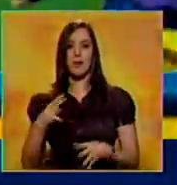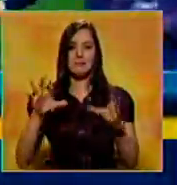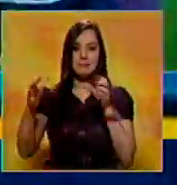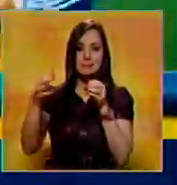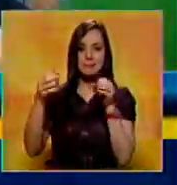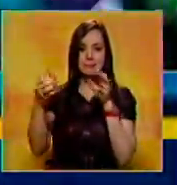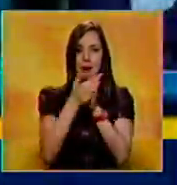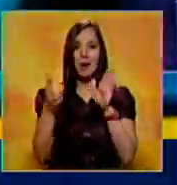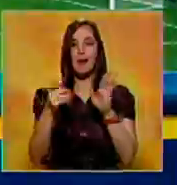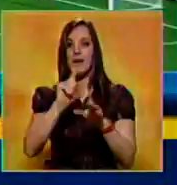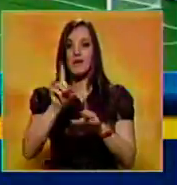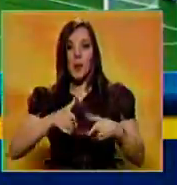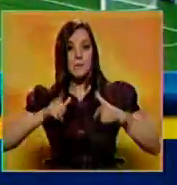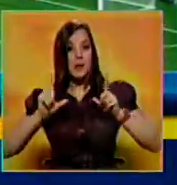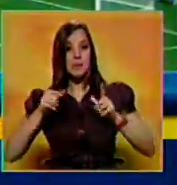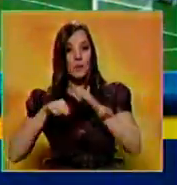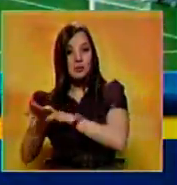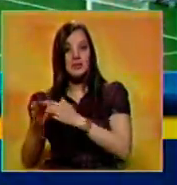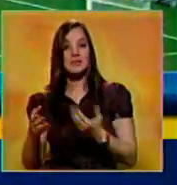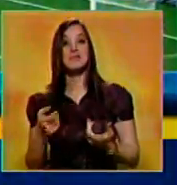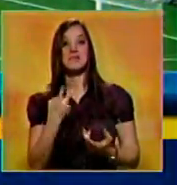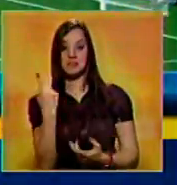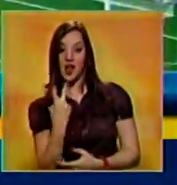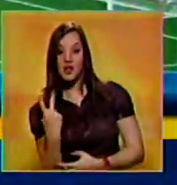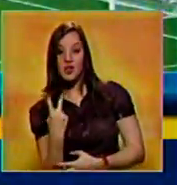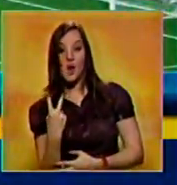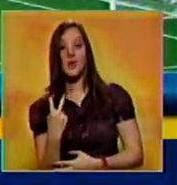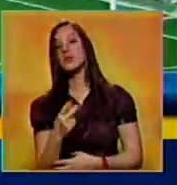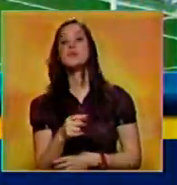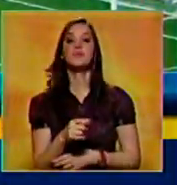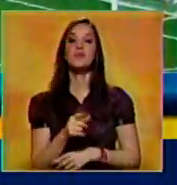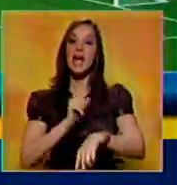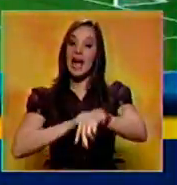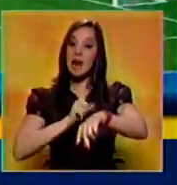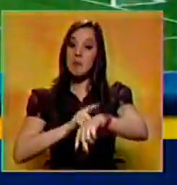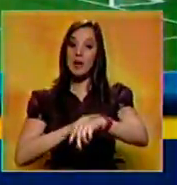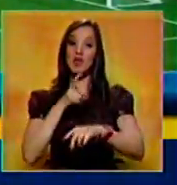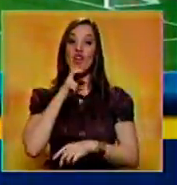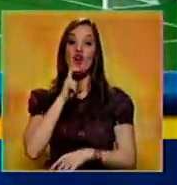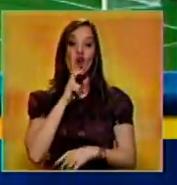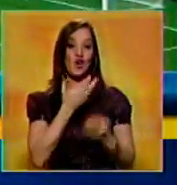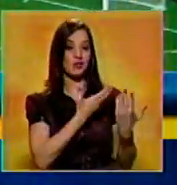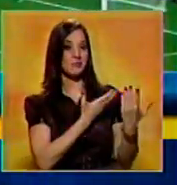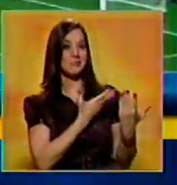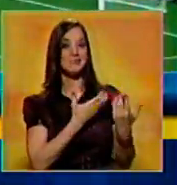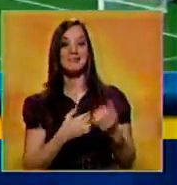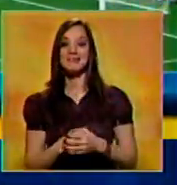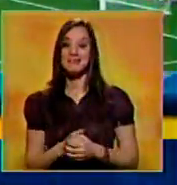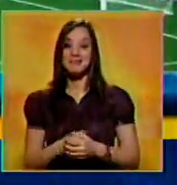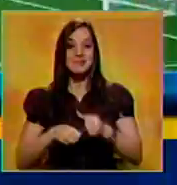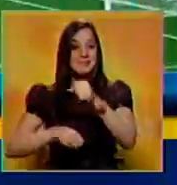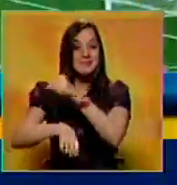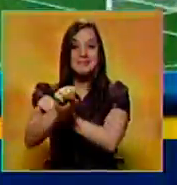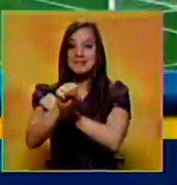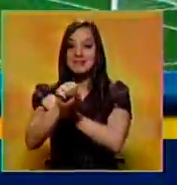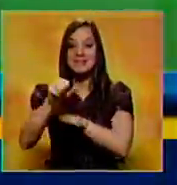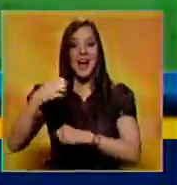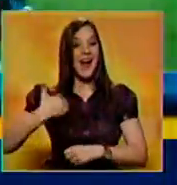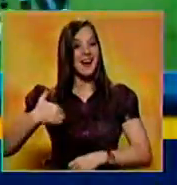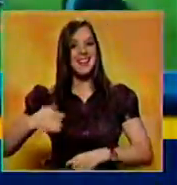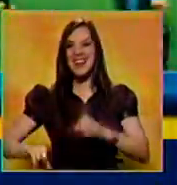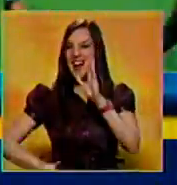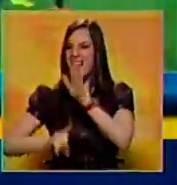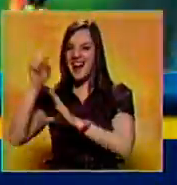disparo de Ron Vlahar y luego a Wesley Sneijder. El momento de oro llegó para Maxi Rodríguez, quien marcó para definir la tanda a favor de Argentina,